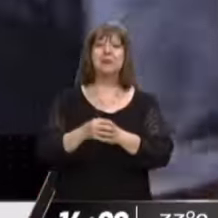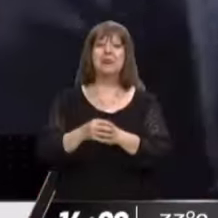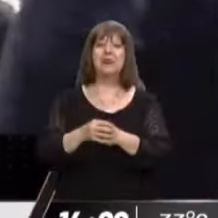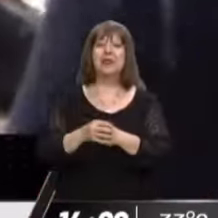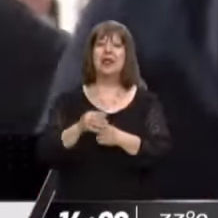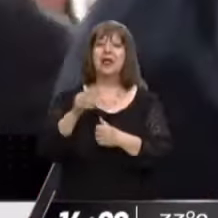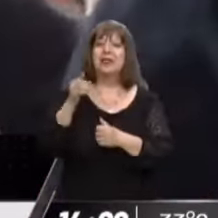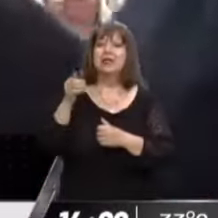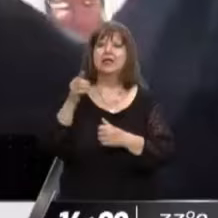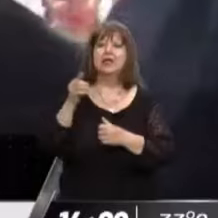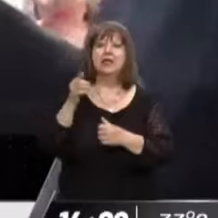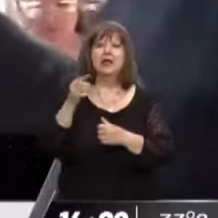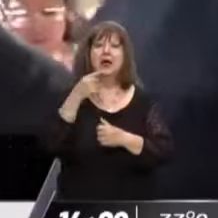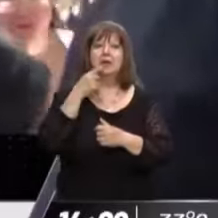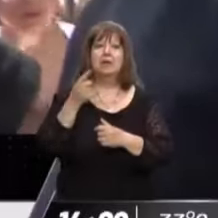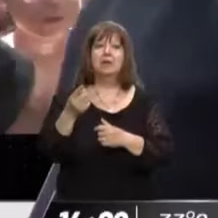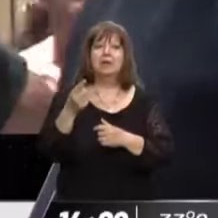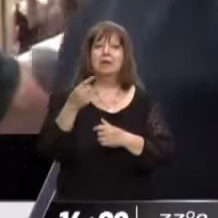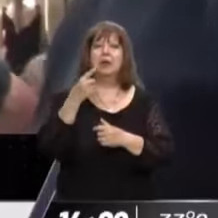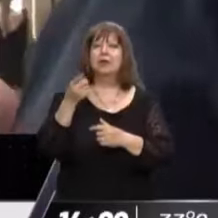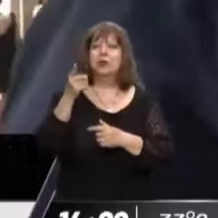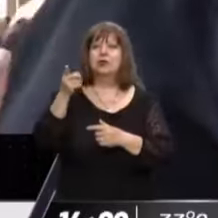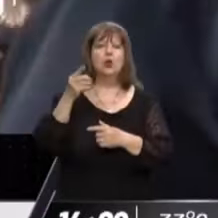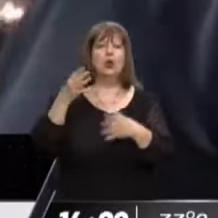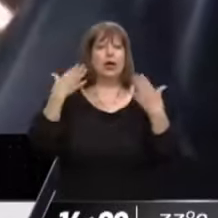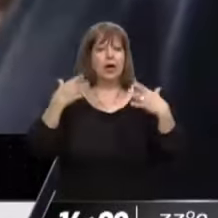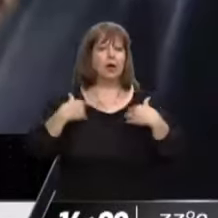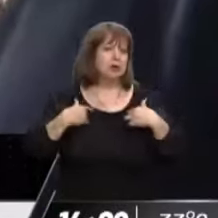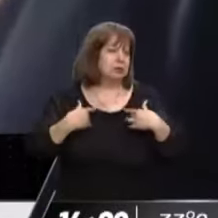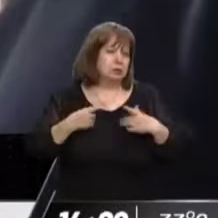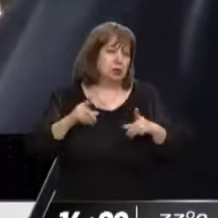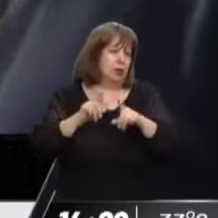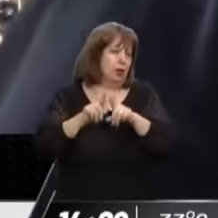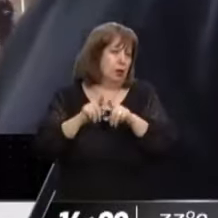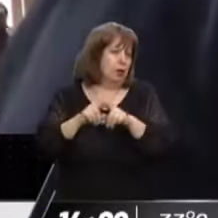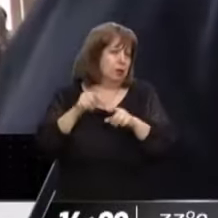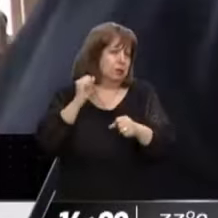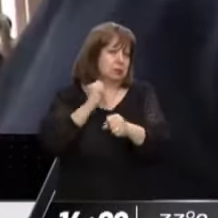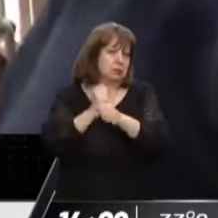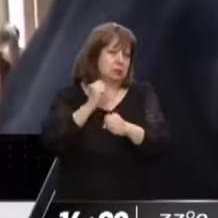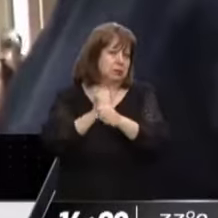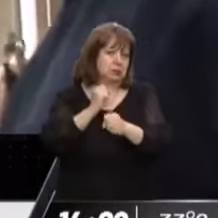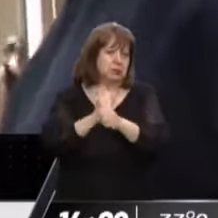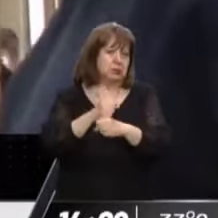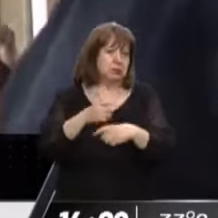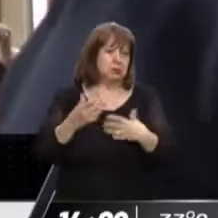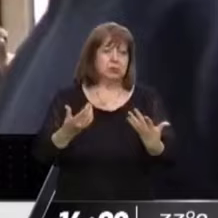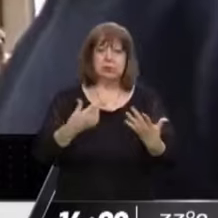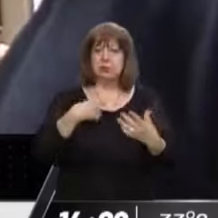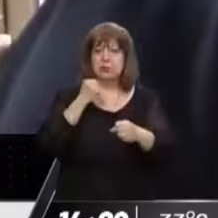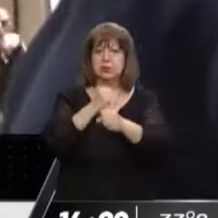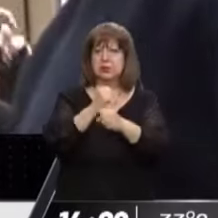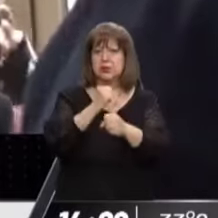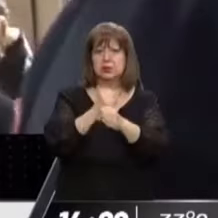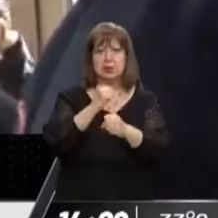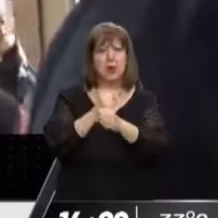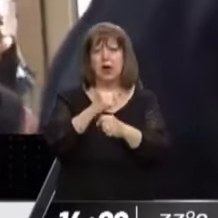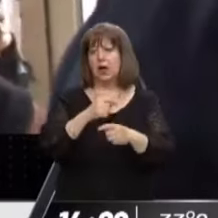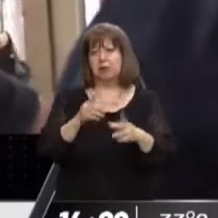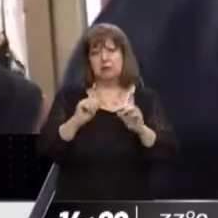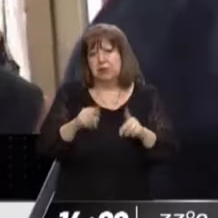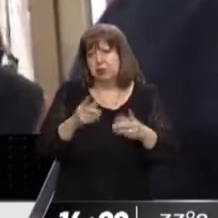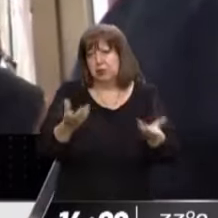calor? Nada, laburá igual. Es que trabajar igual. Es como dijo como Rodolfo Zapata. Suba quien suba hasta el mando, hay que seguir